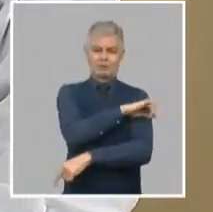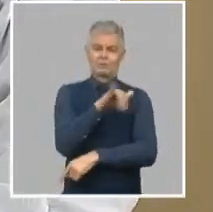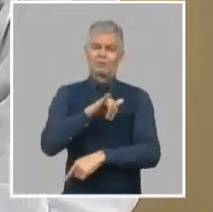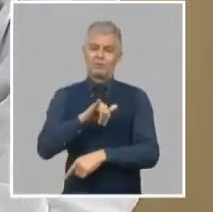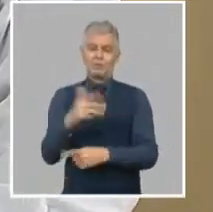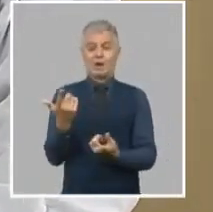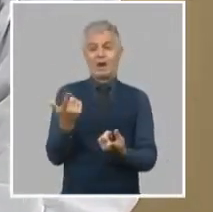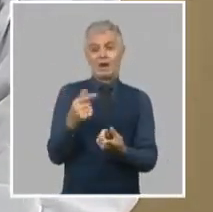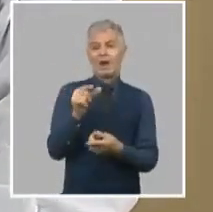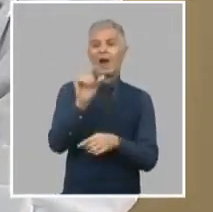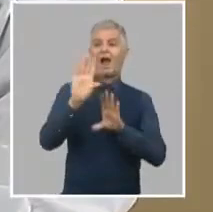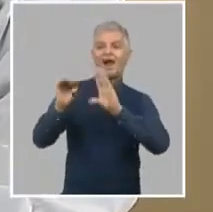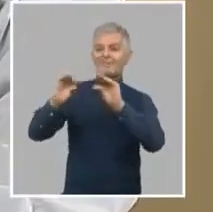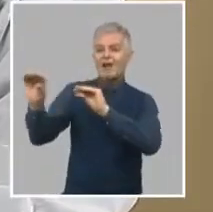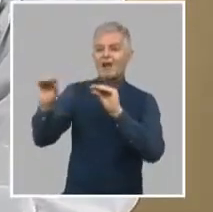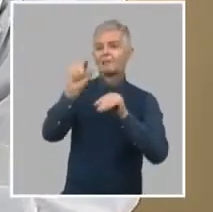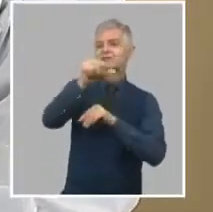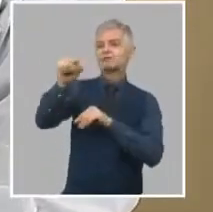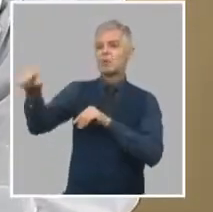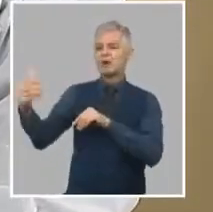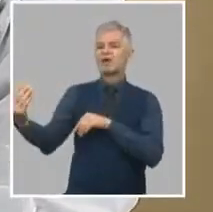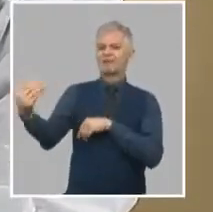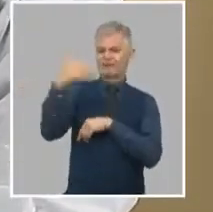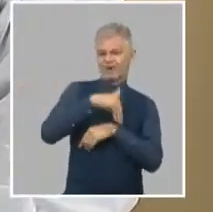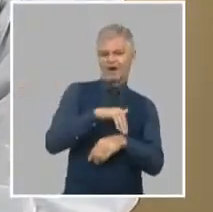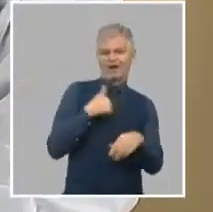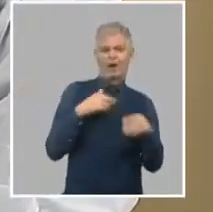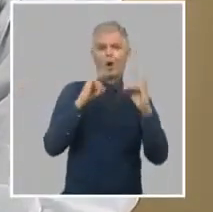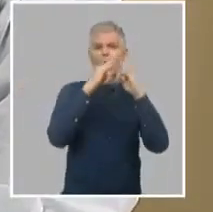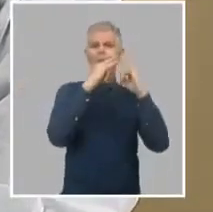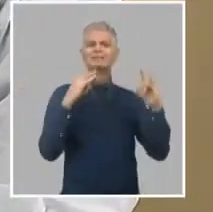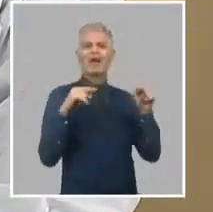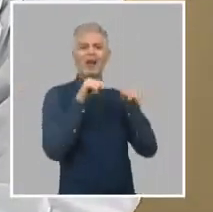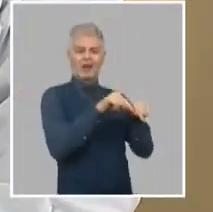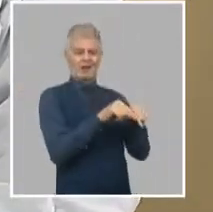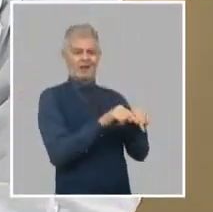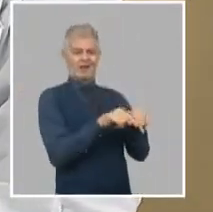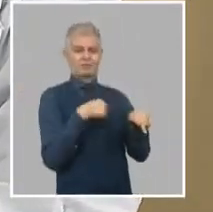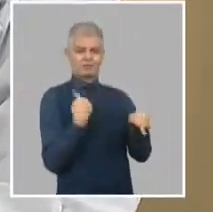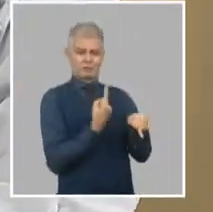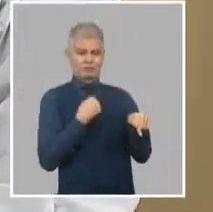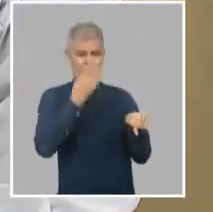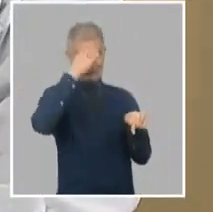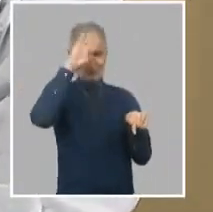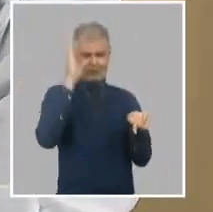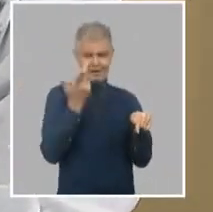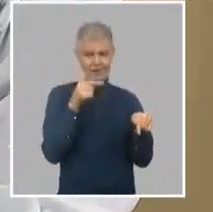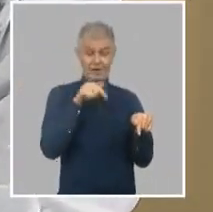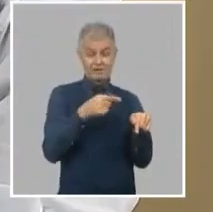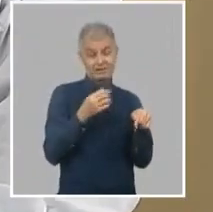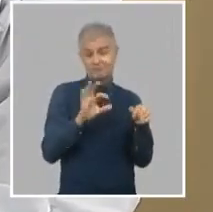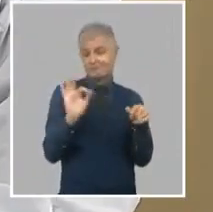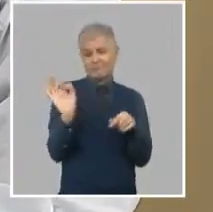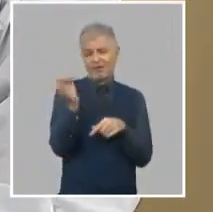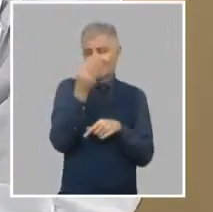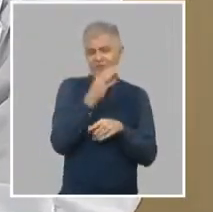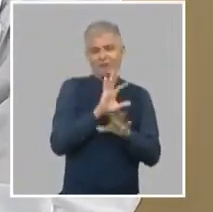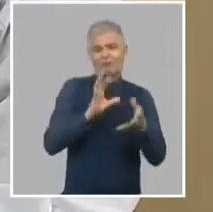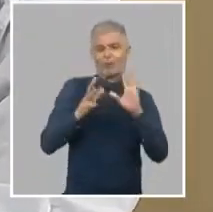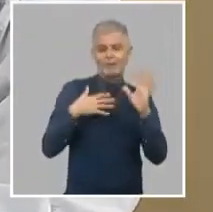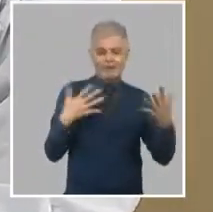en nuestros hospitales de campaña. Yo creo que fue una magnífica experiencia de consagración mutua, y